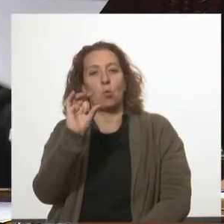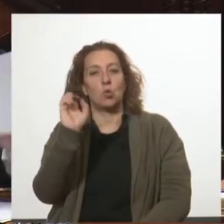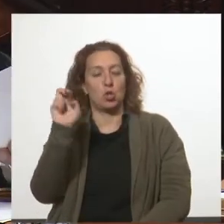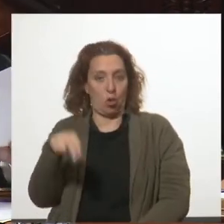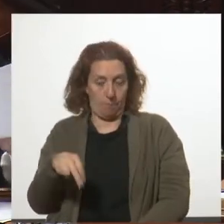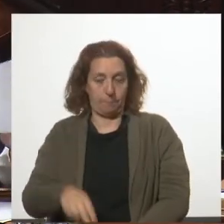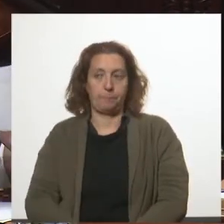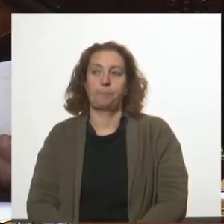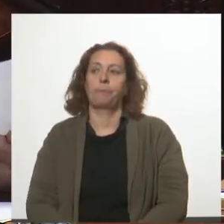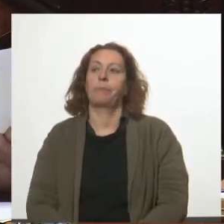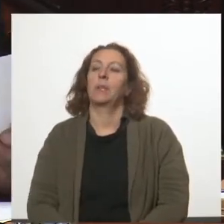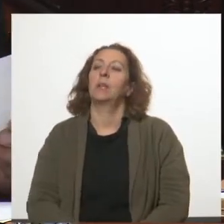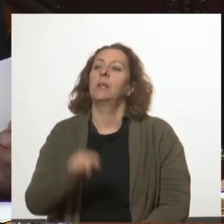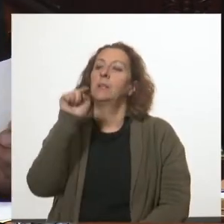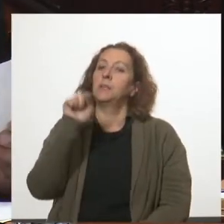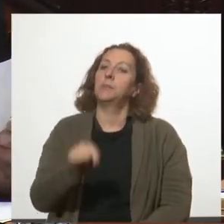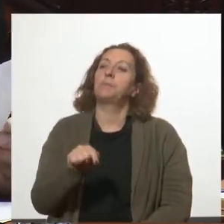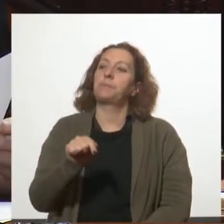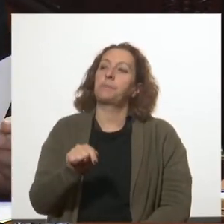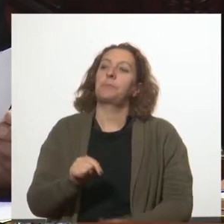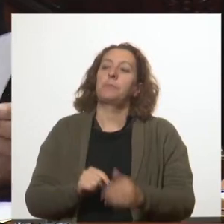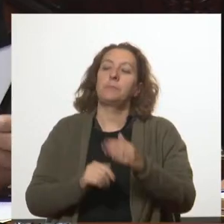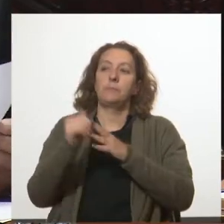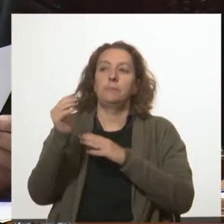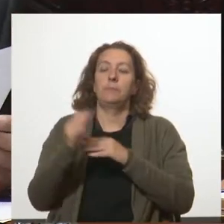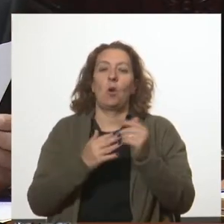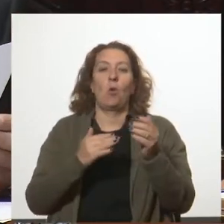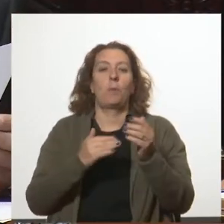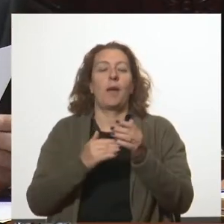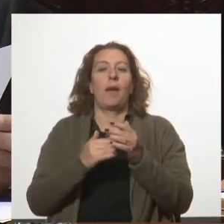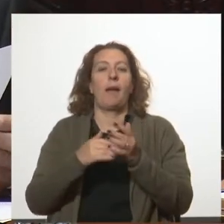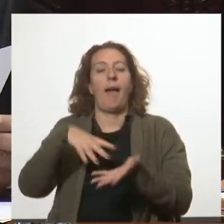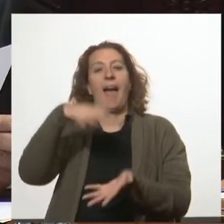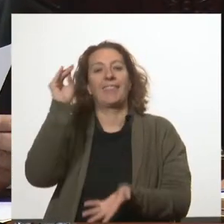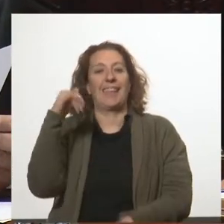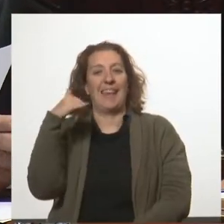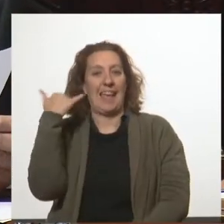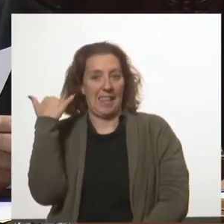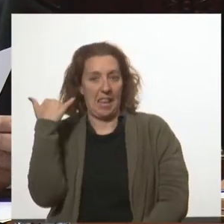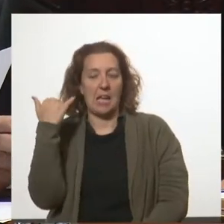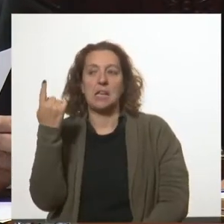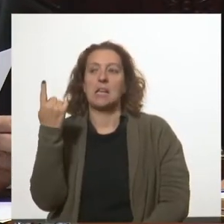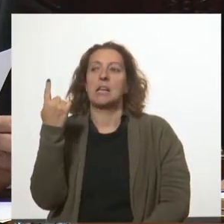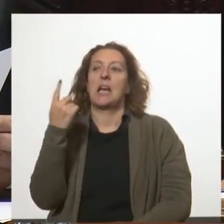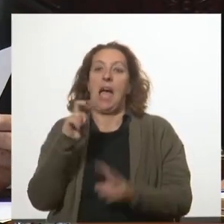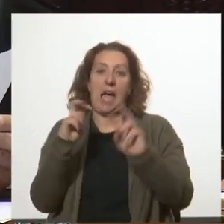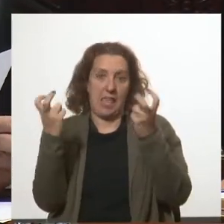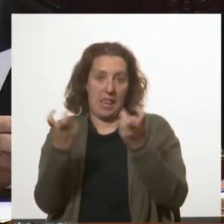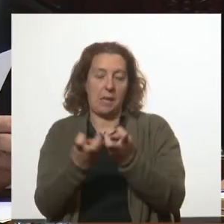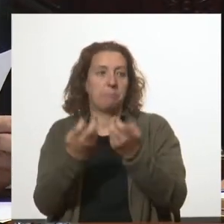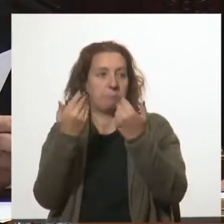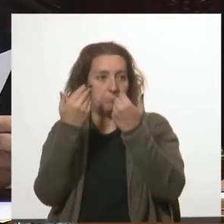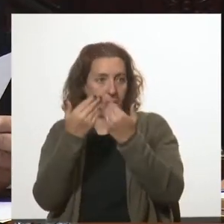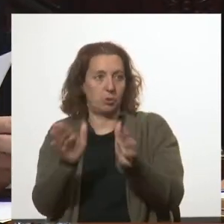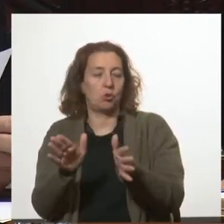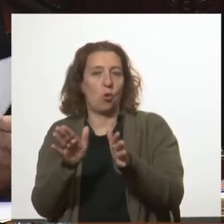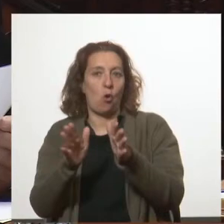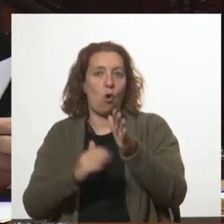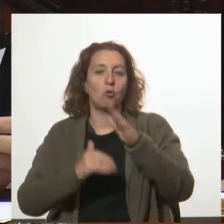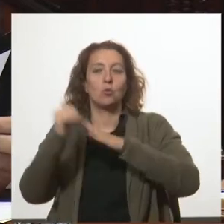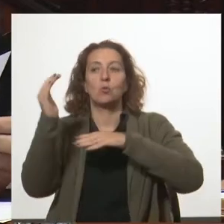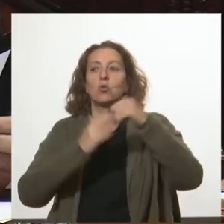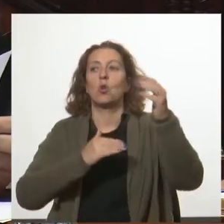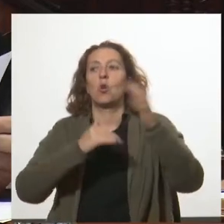ahora señora presidente ante la arena empezó sus movimientos constructivos su